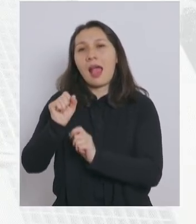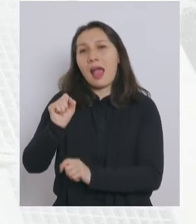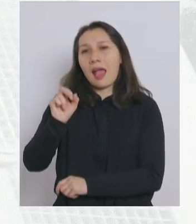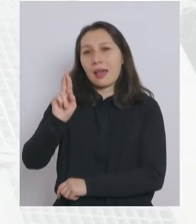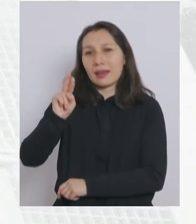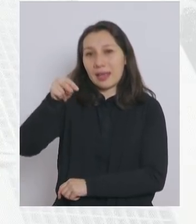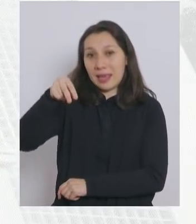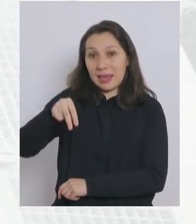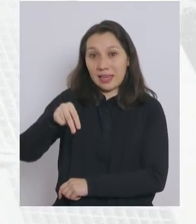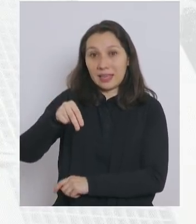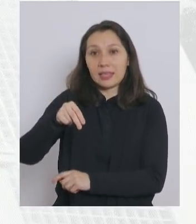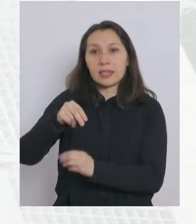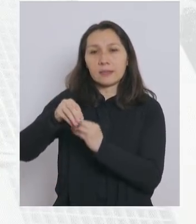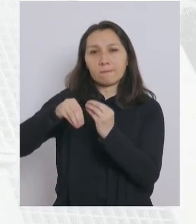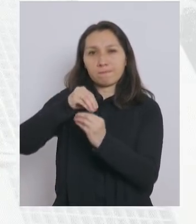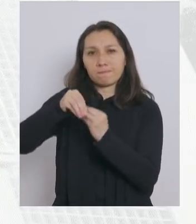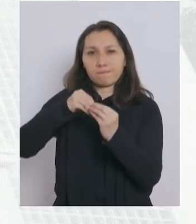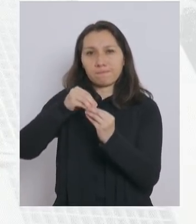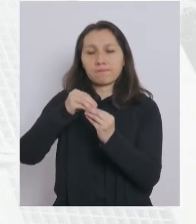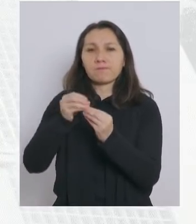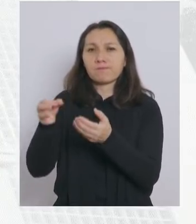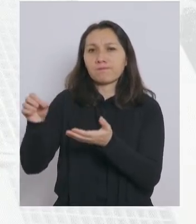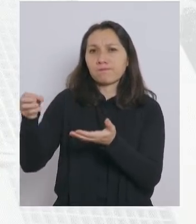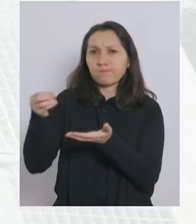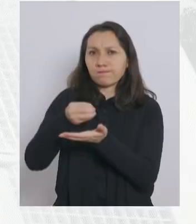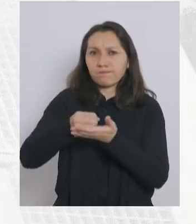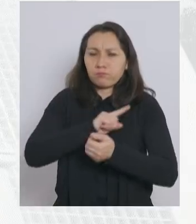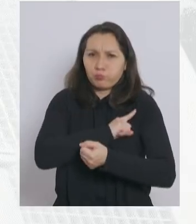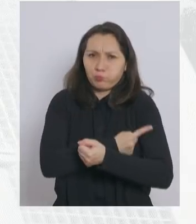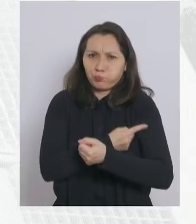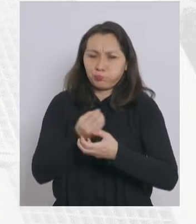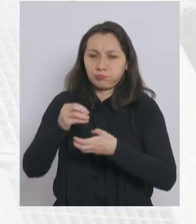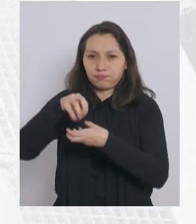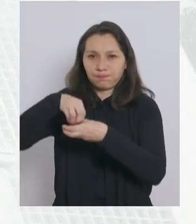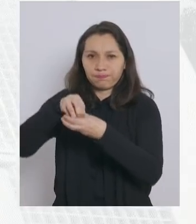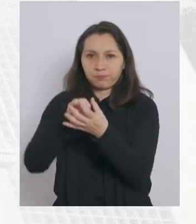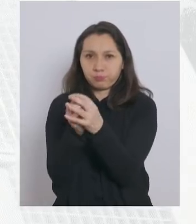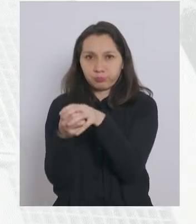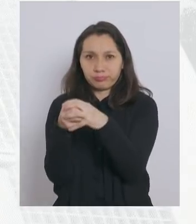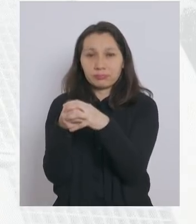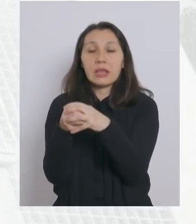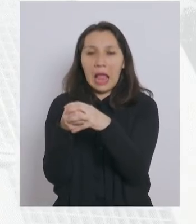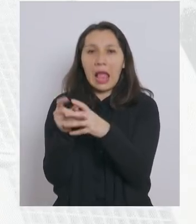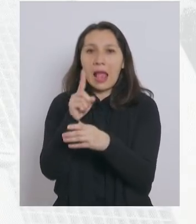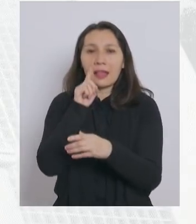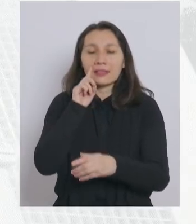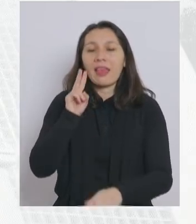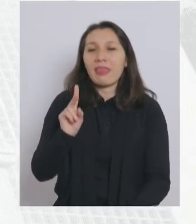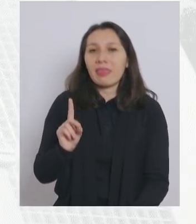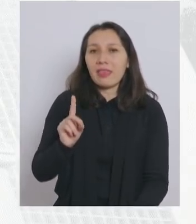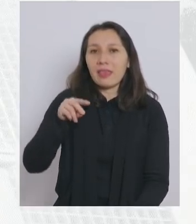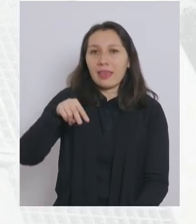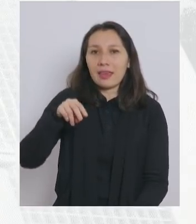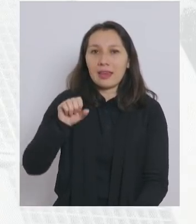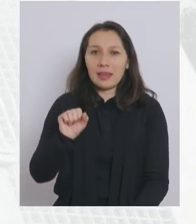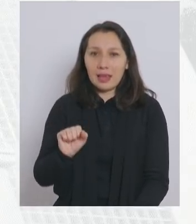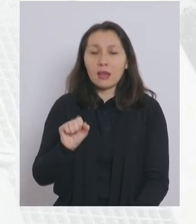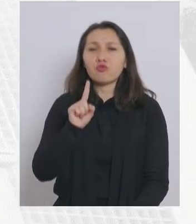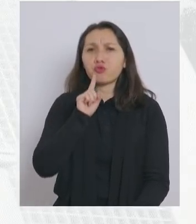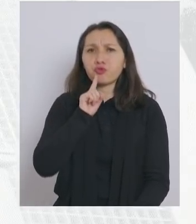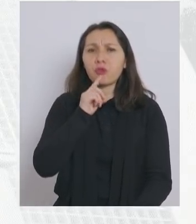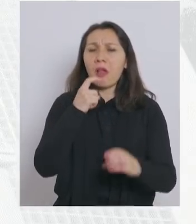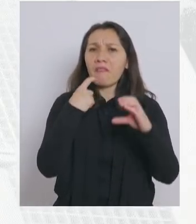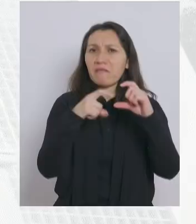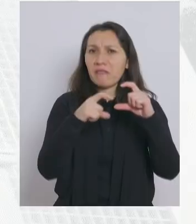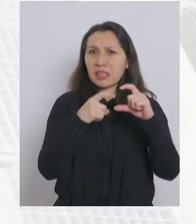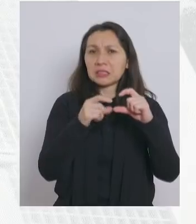RNA, y a una proteína. Entonces, la vacuna de adenovirus actúan a ese nivel, DNA. La vacuna tenemos de Pfizer,